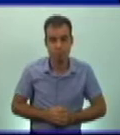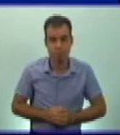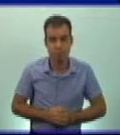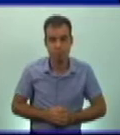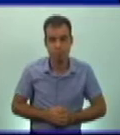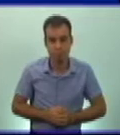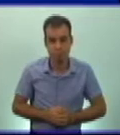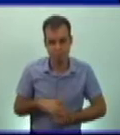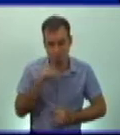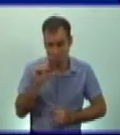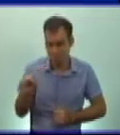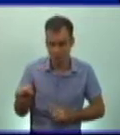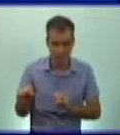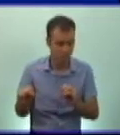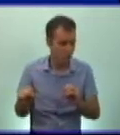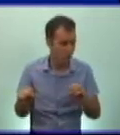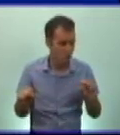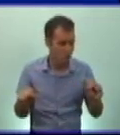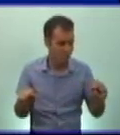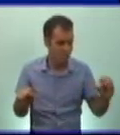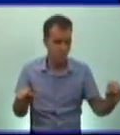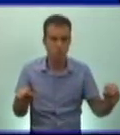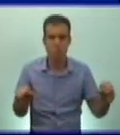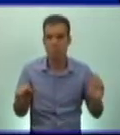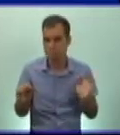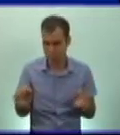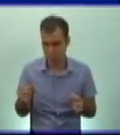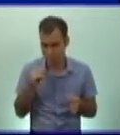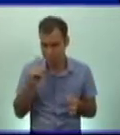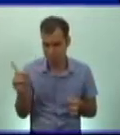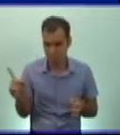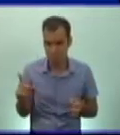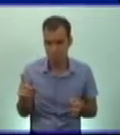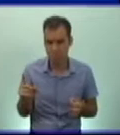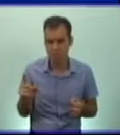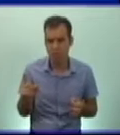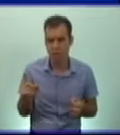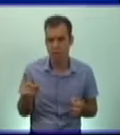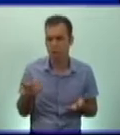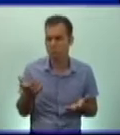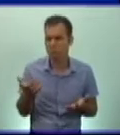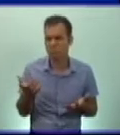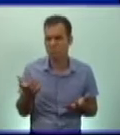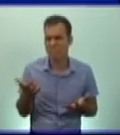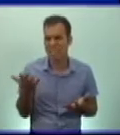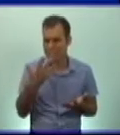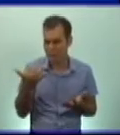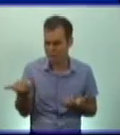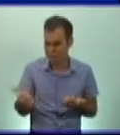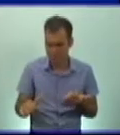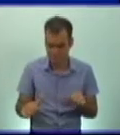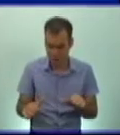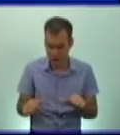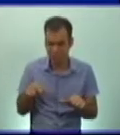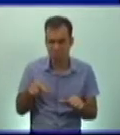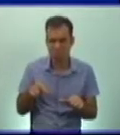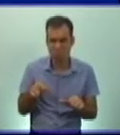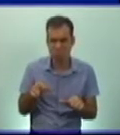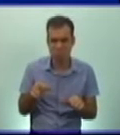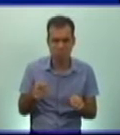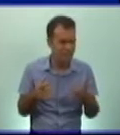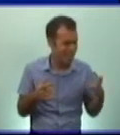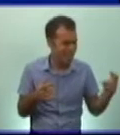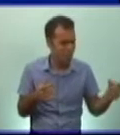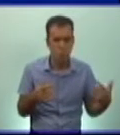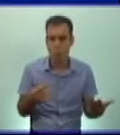analizamos anteriormente. Si fuéramos a decir la información cualitativa, ¿quiénes reaccionan? ¿Qué se forma? Pues en